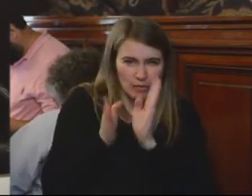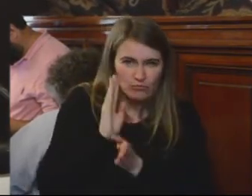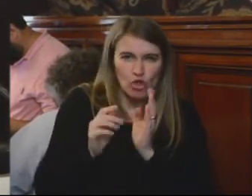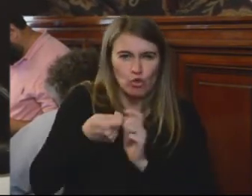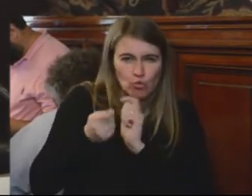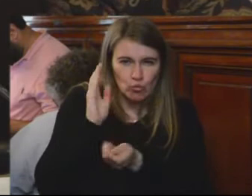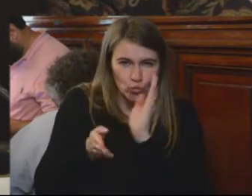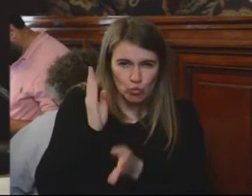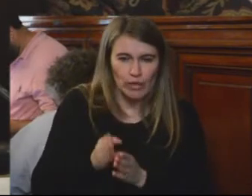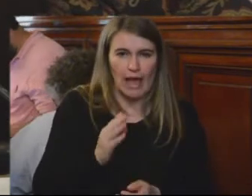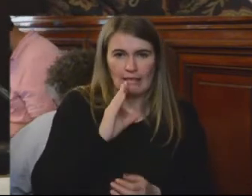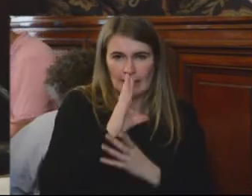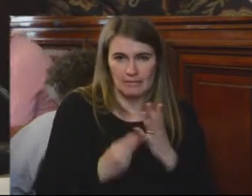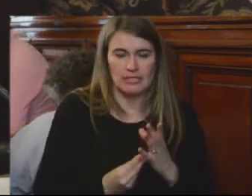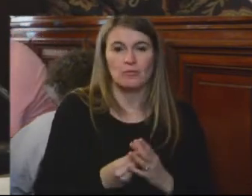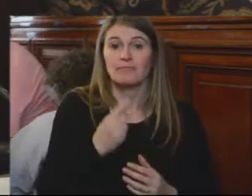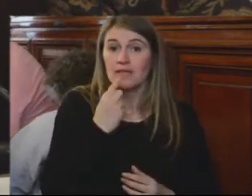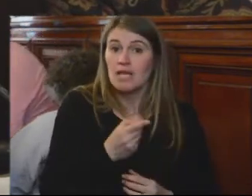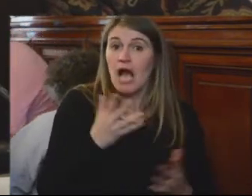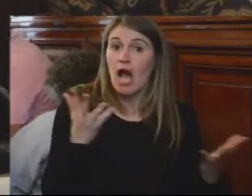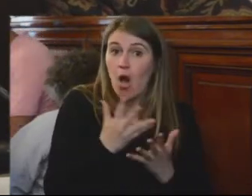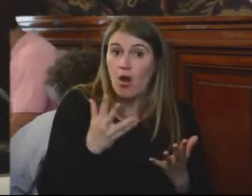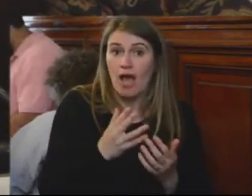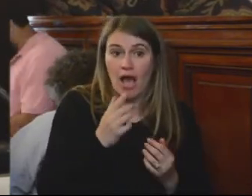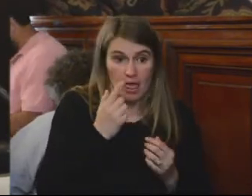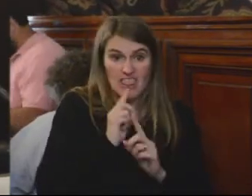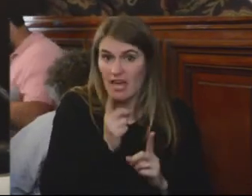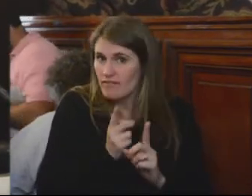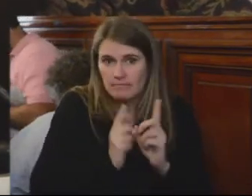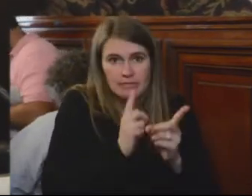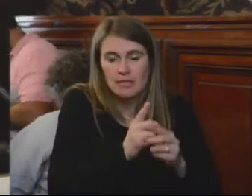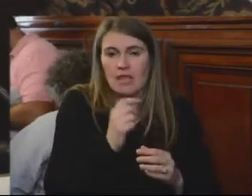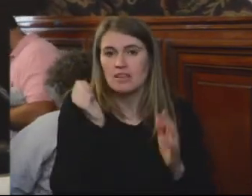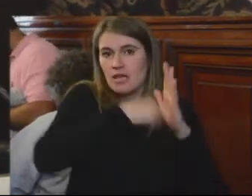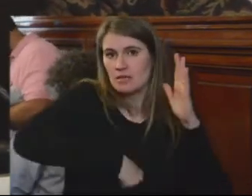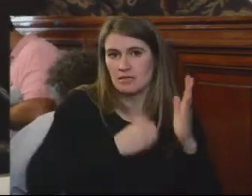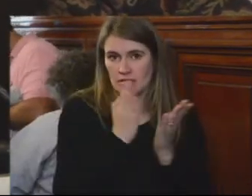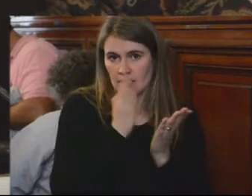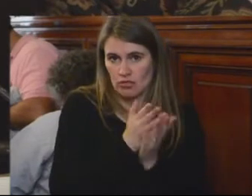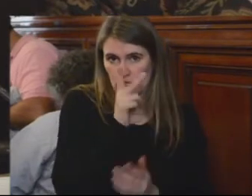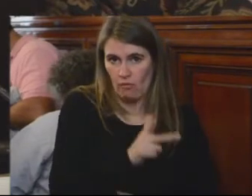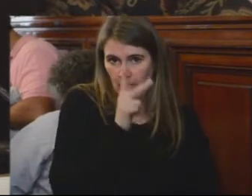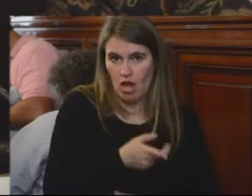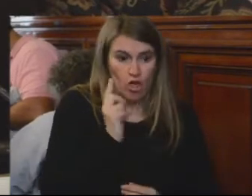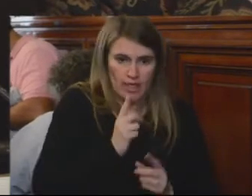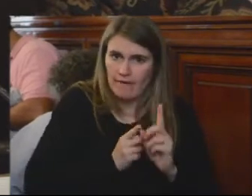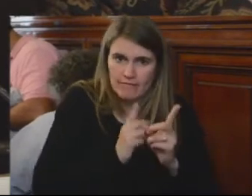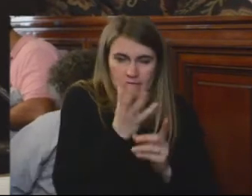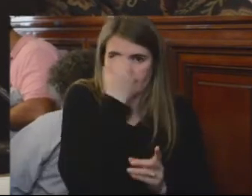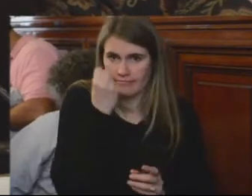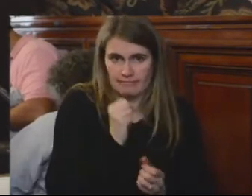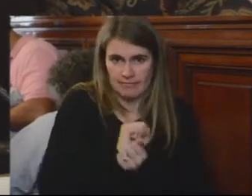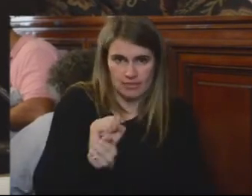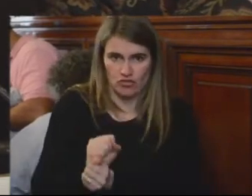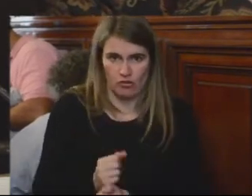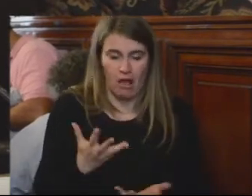se aparta de los estándares internacionales en la persecución de graves violaciones a los derechos humanos y lo mismo han dicho varios organismos del sistema universal